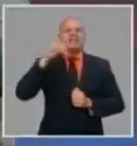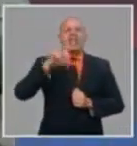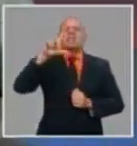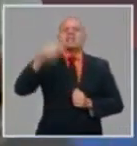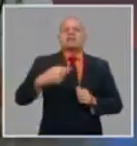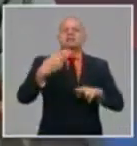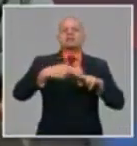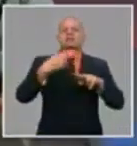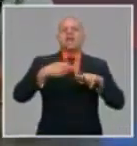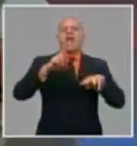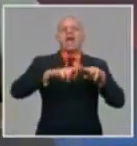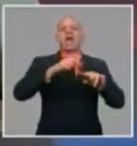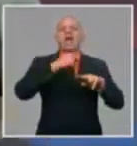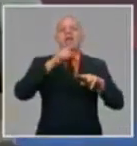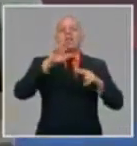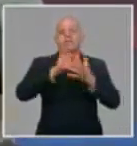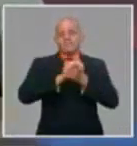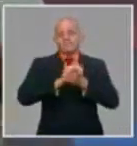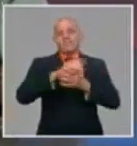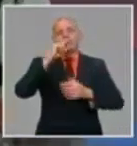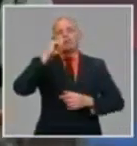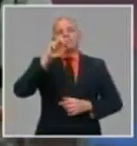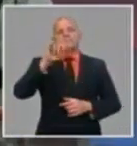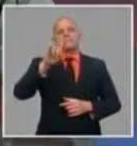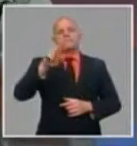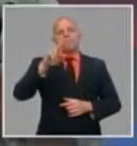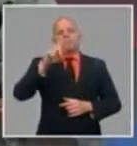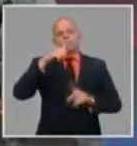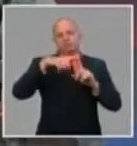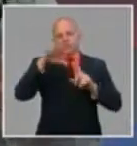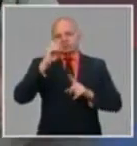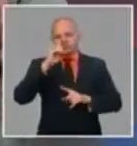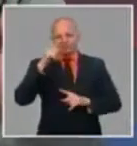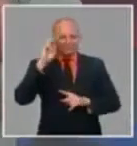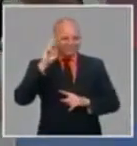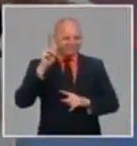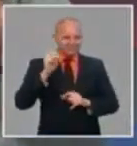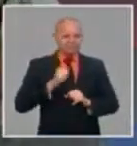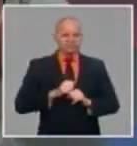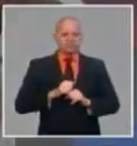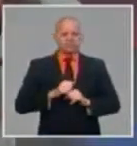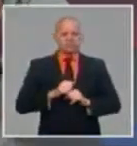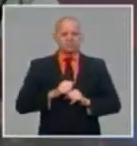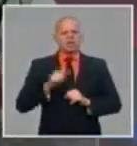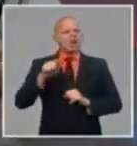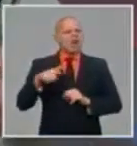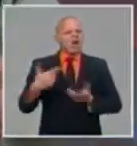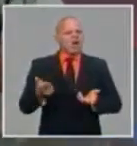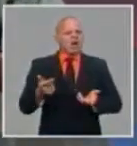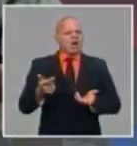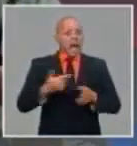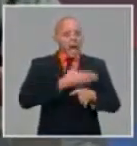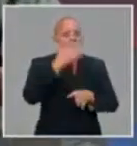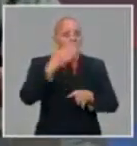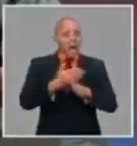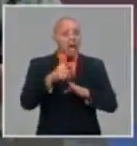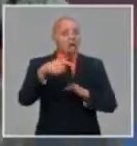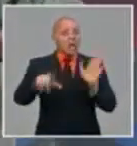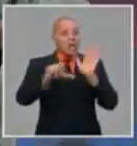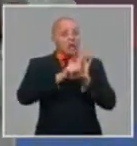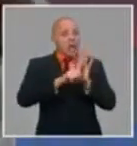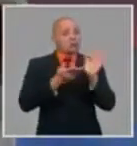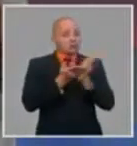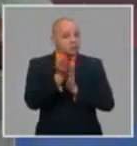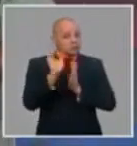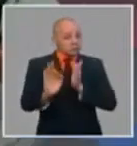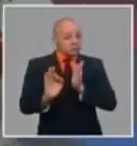sea, la ley de la esclavitud, como se le clasificó todo, muy bien, es la ley vigente hoy en Estados Unidos.